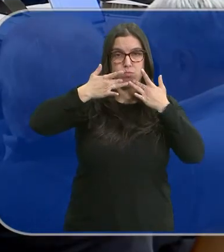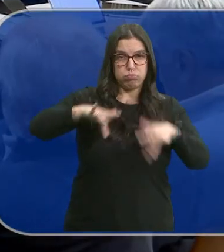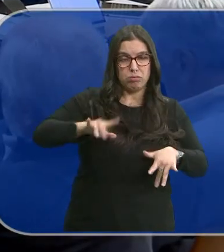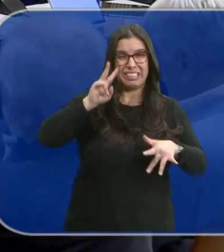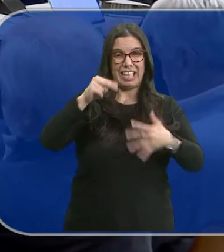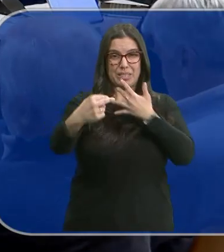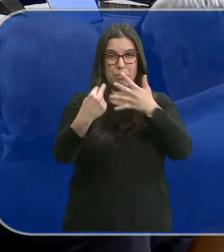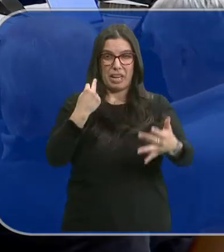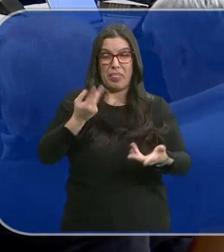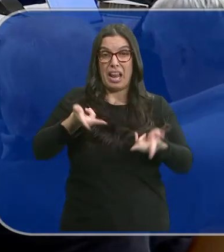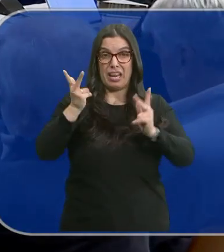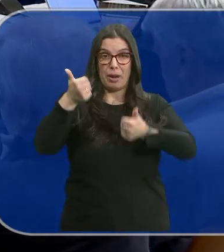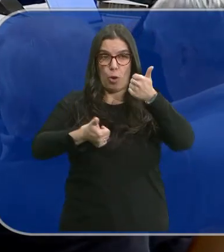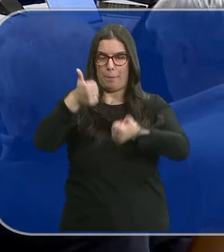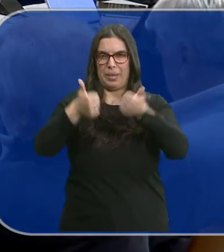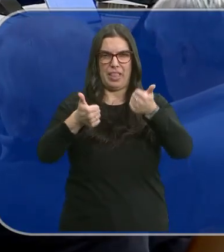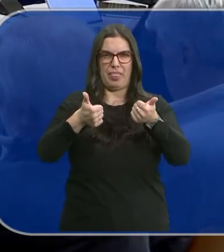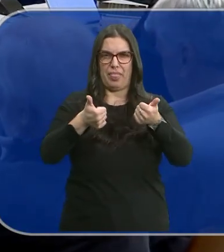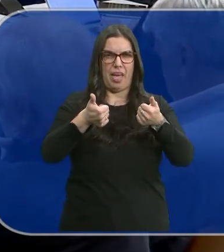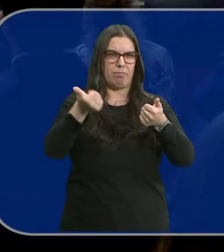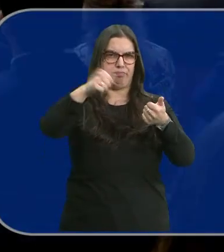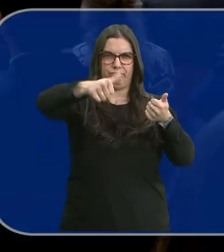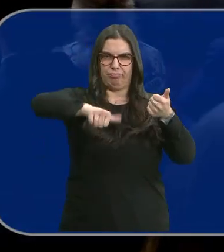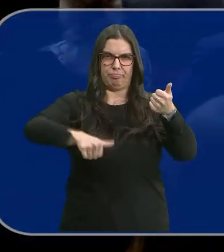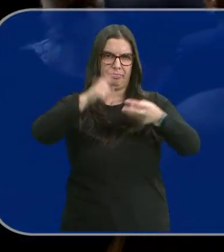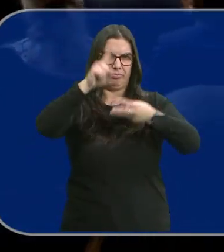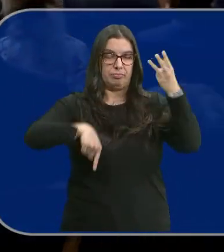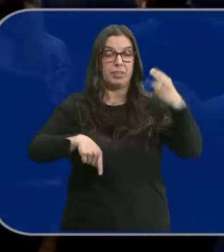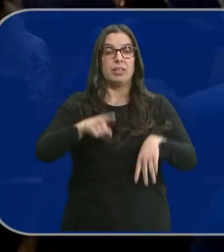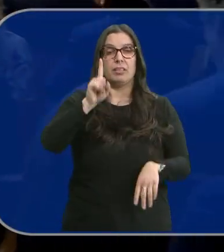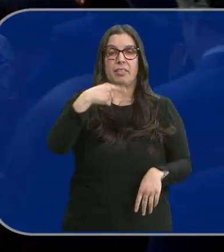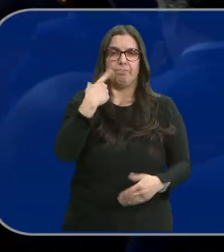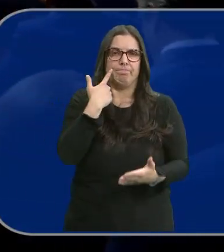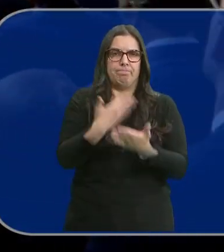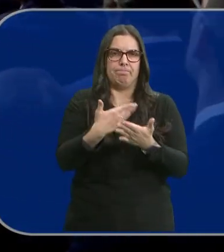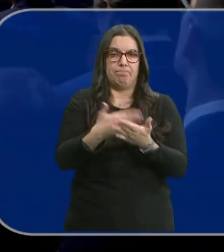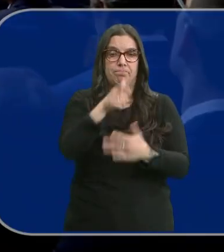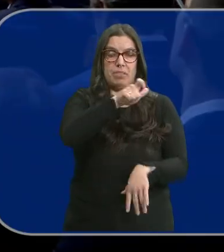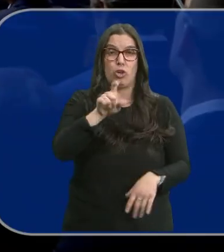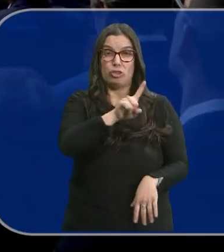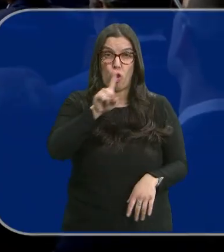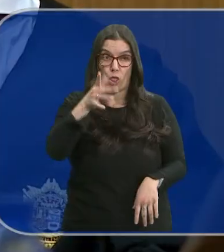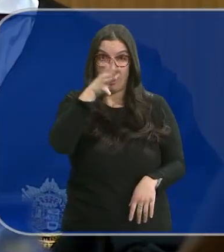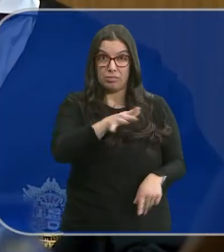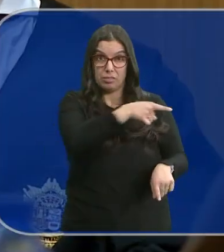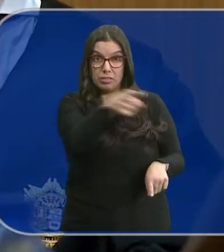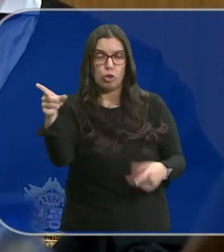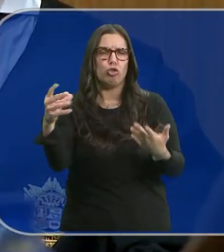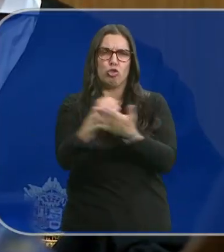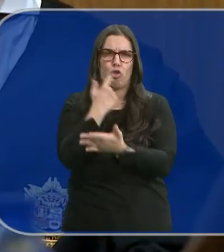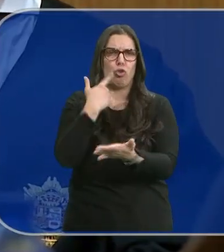objetividad, transparencia y libre competencia y ve acreditada la participación de las 11 personas que continúan acusadas.